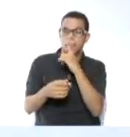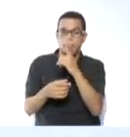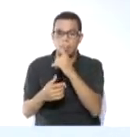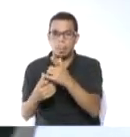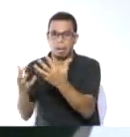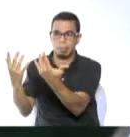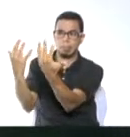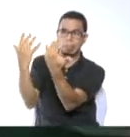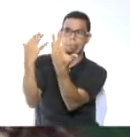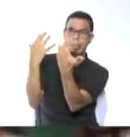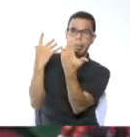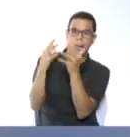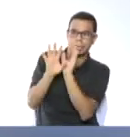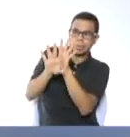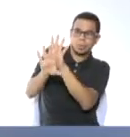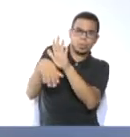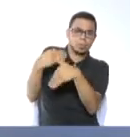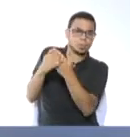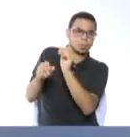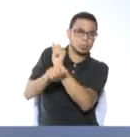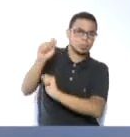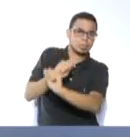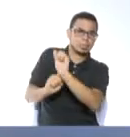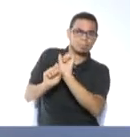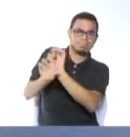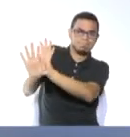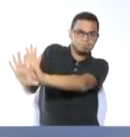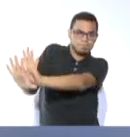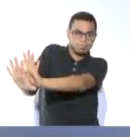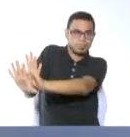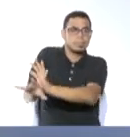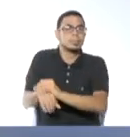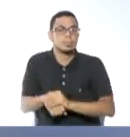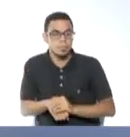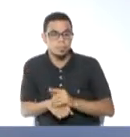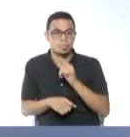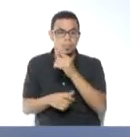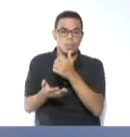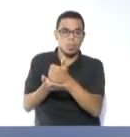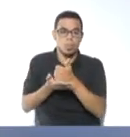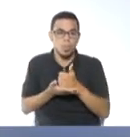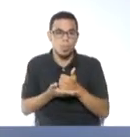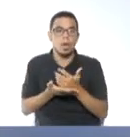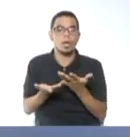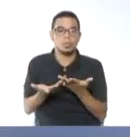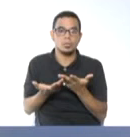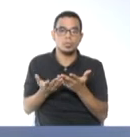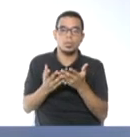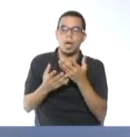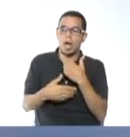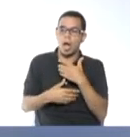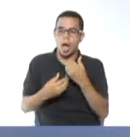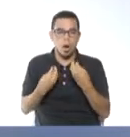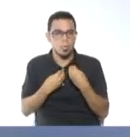permite a nosotros danzar, cantar y generar acciones importantes para